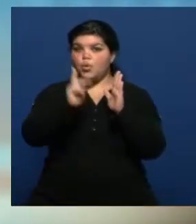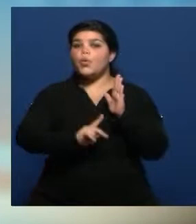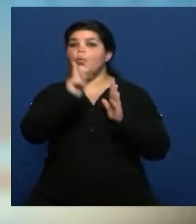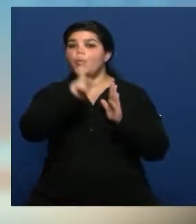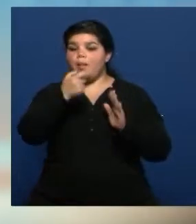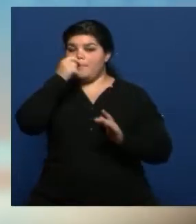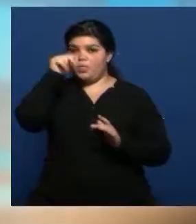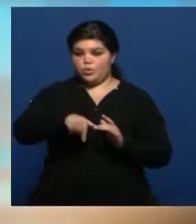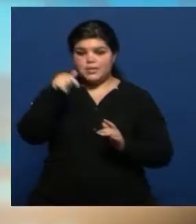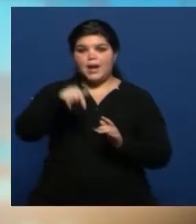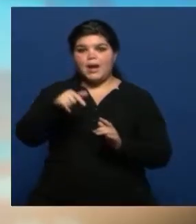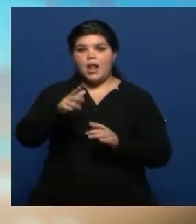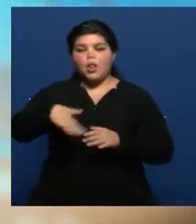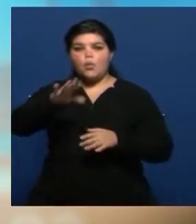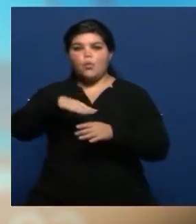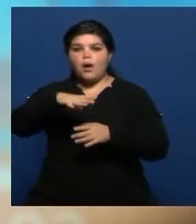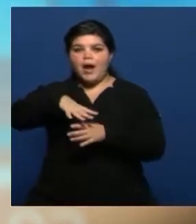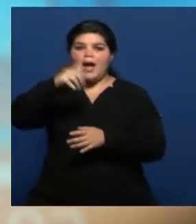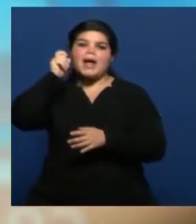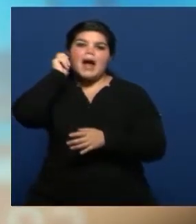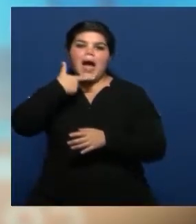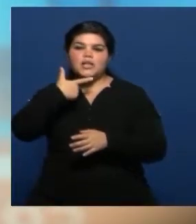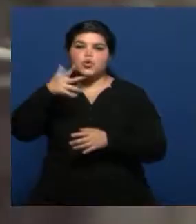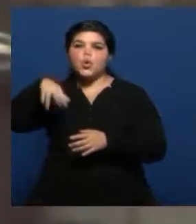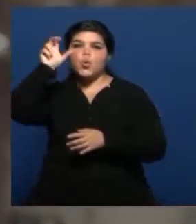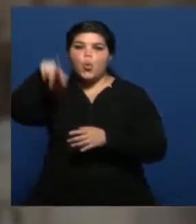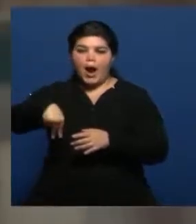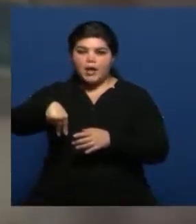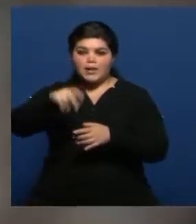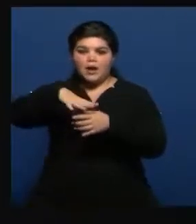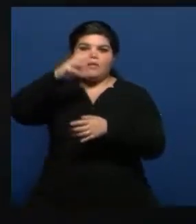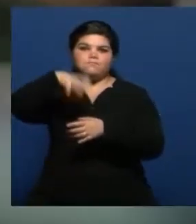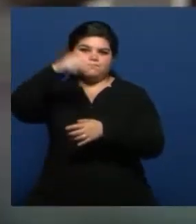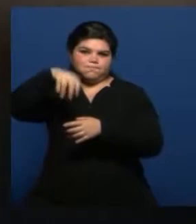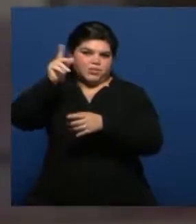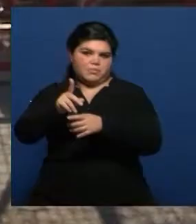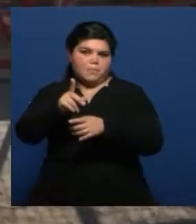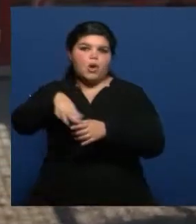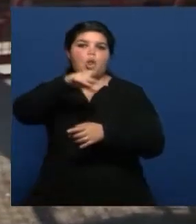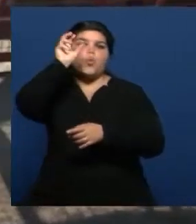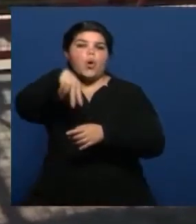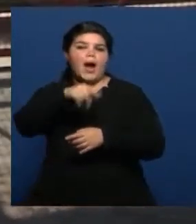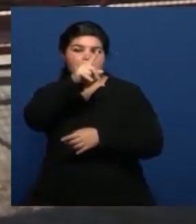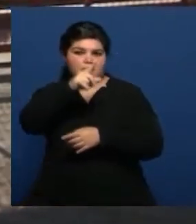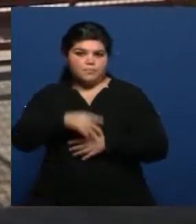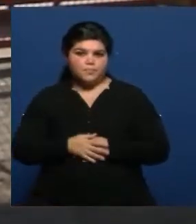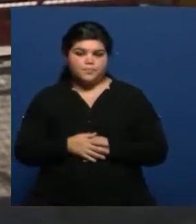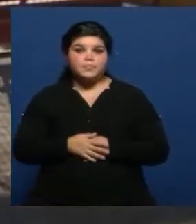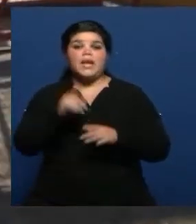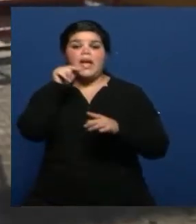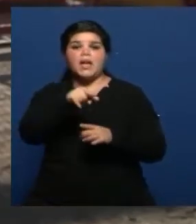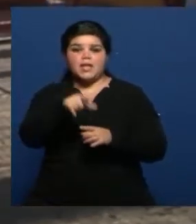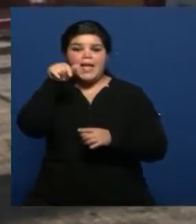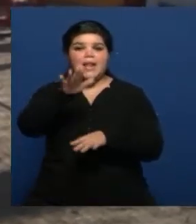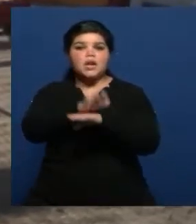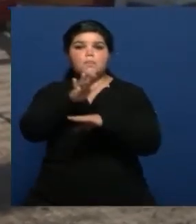en Mendoza, en los fósforos de gas. Bien. ¿Vieron allá en Luján? Bueno, ahí está en la destilería. Exactamente, ahí en la destilería está el distribuidor de estas